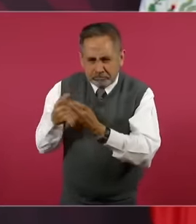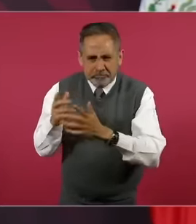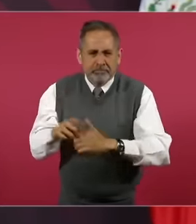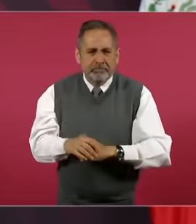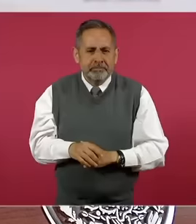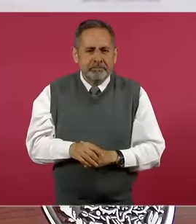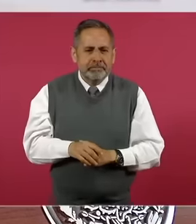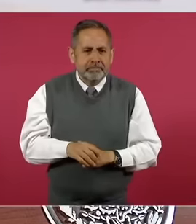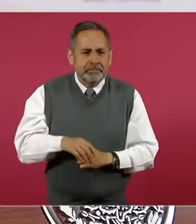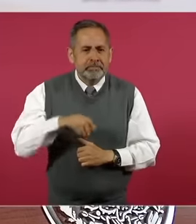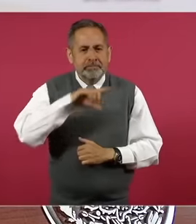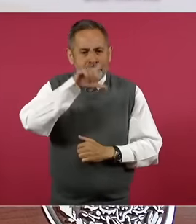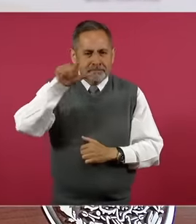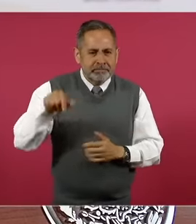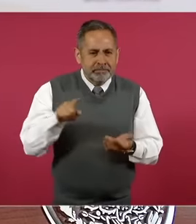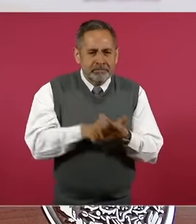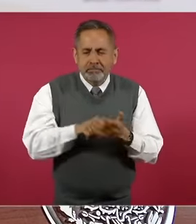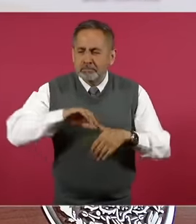y le enlató.